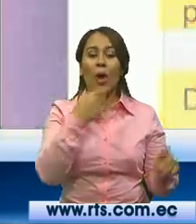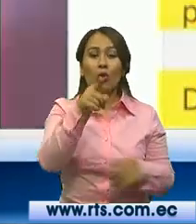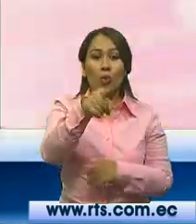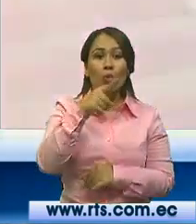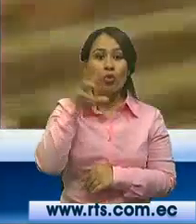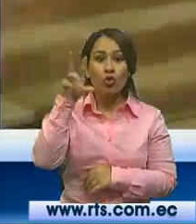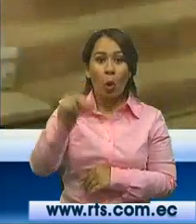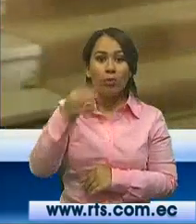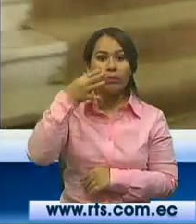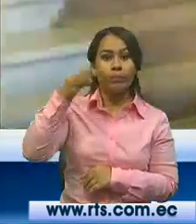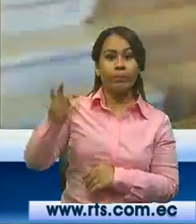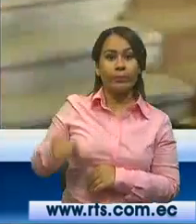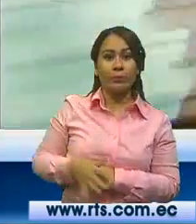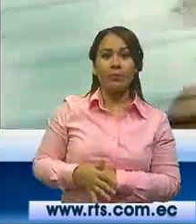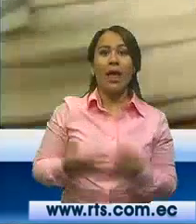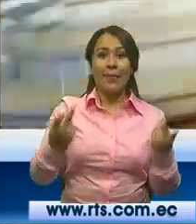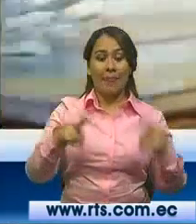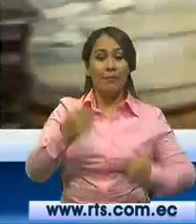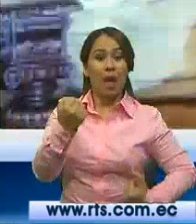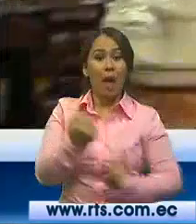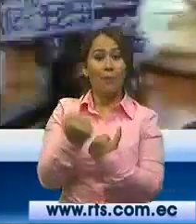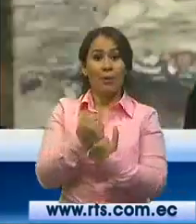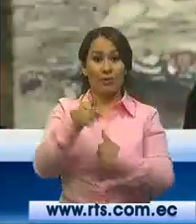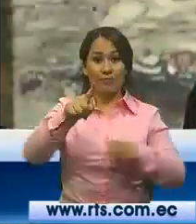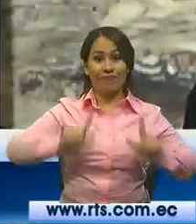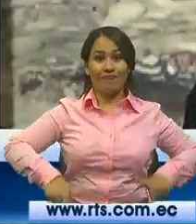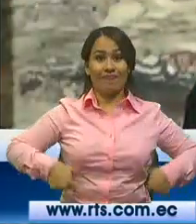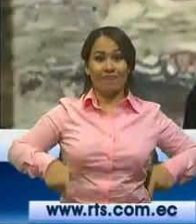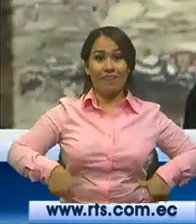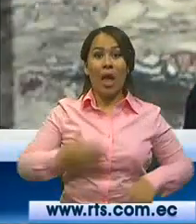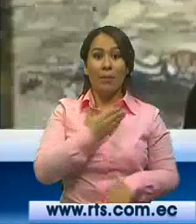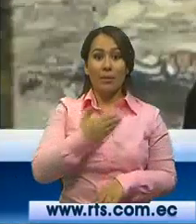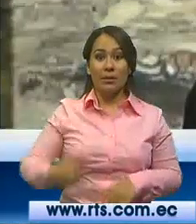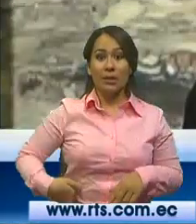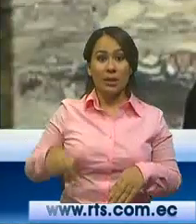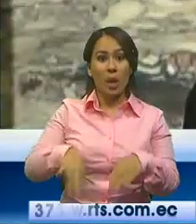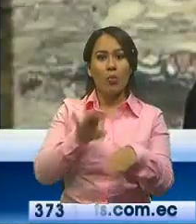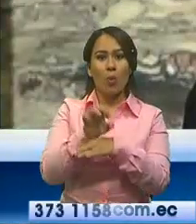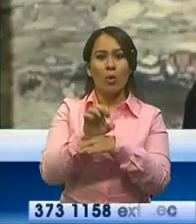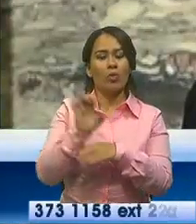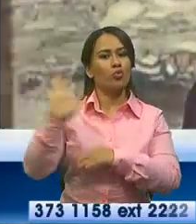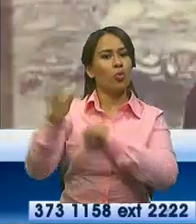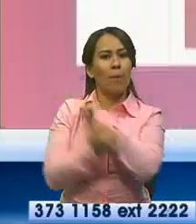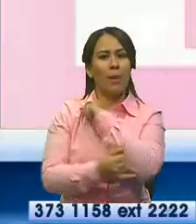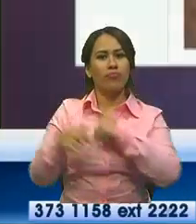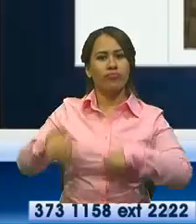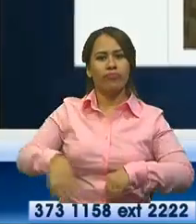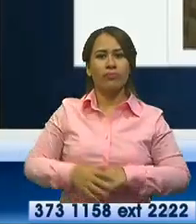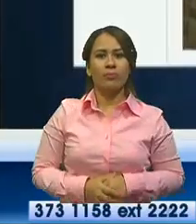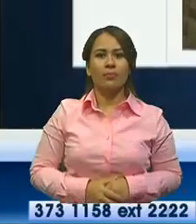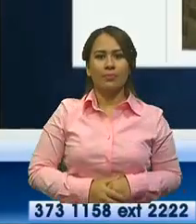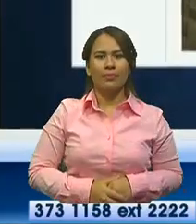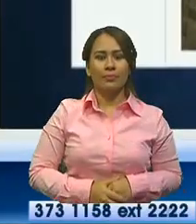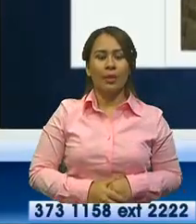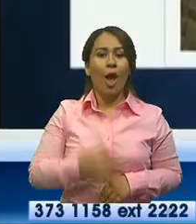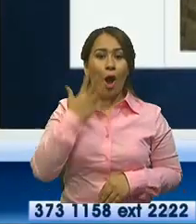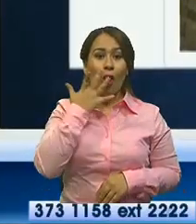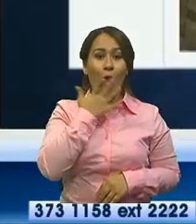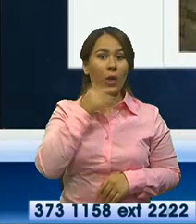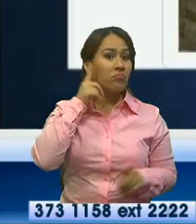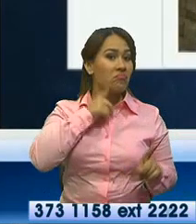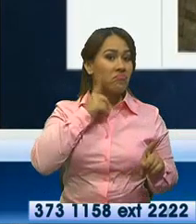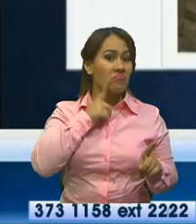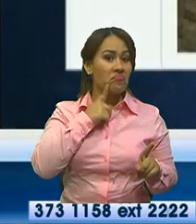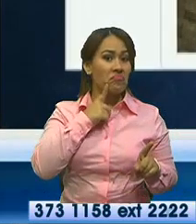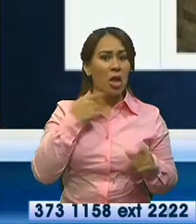racismo. Caicedo también ha recibido el respaldo del presidente de su país, Lenín Moreno. El color de la piel